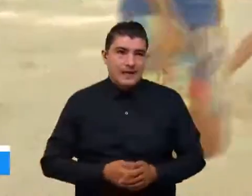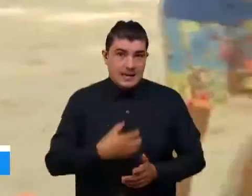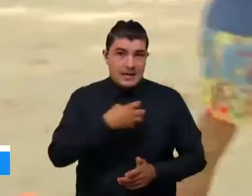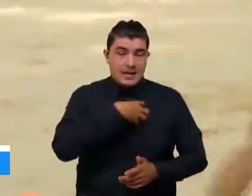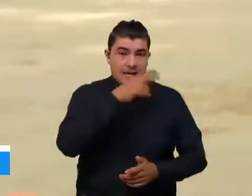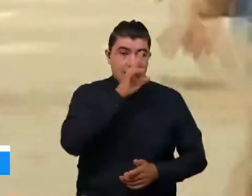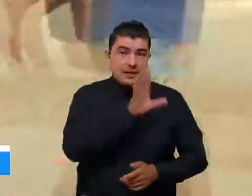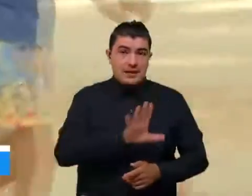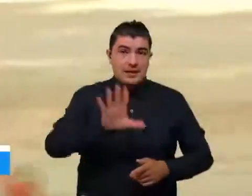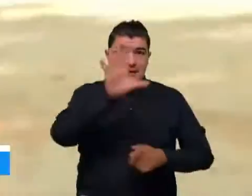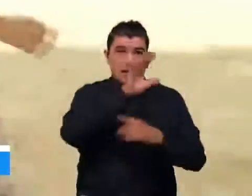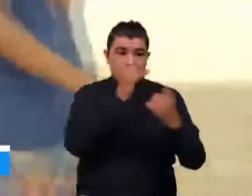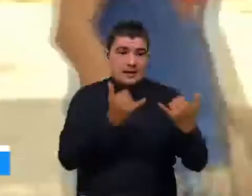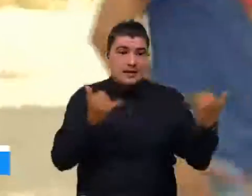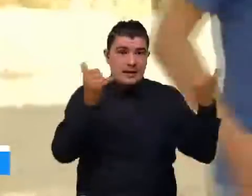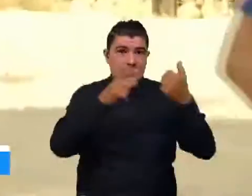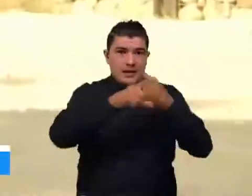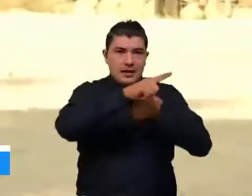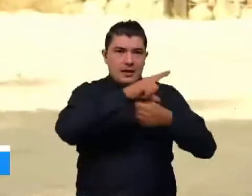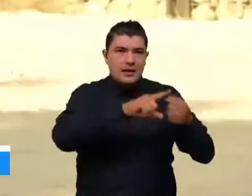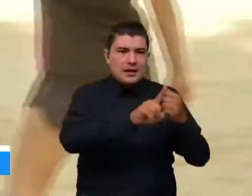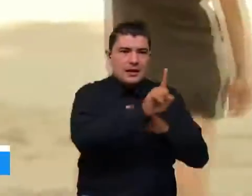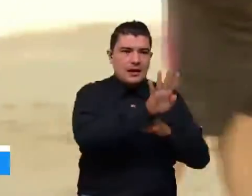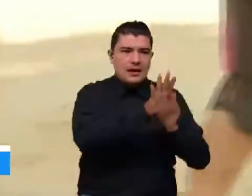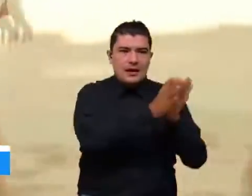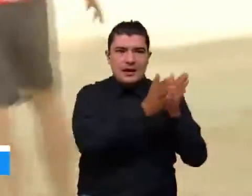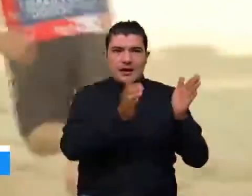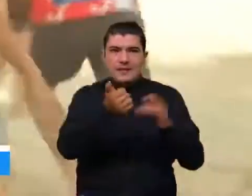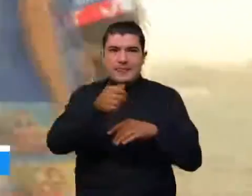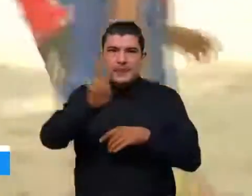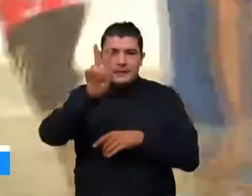nacional interligas se realizará del 14 al 17 de diciembre en tolú coveñas